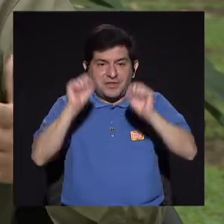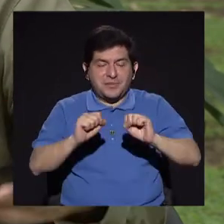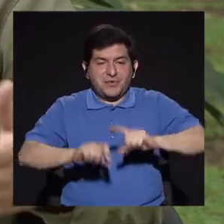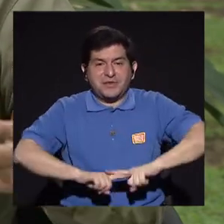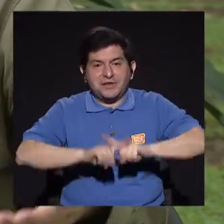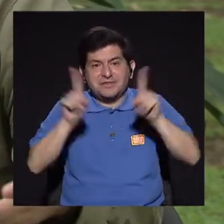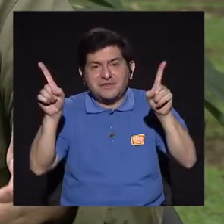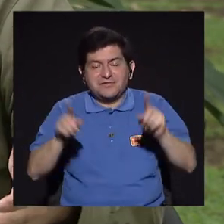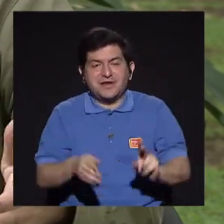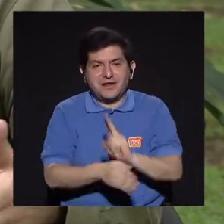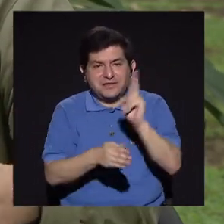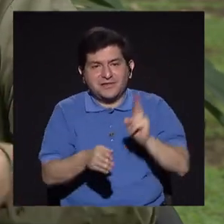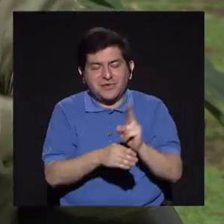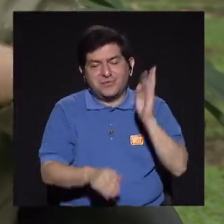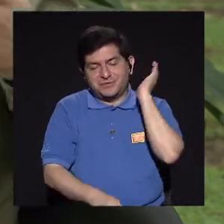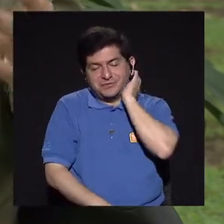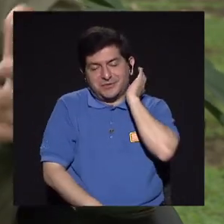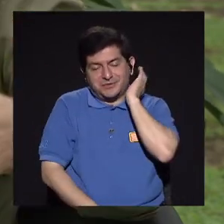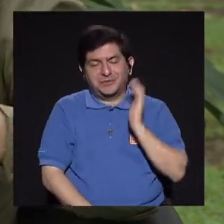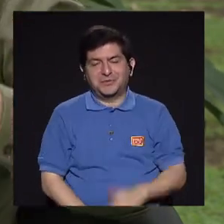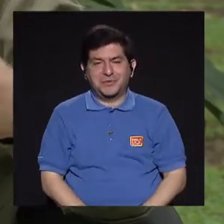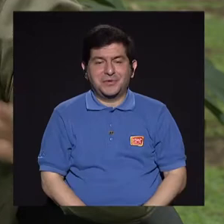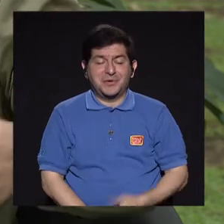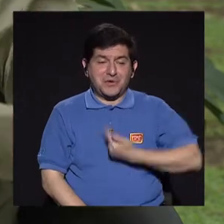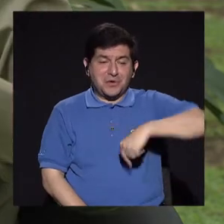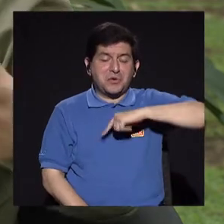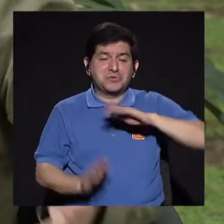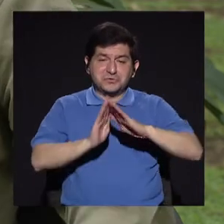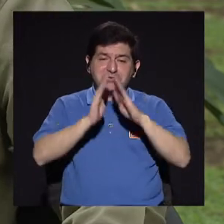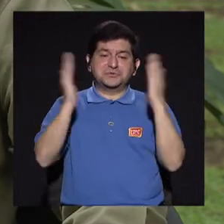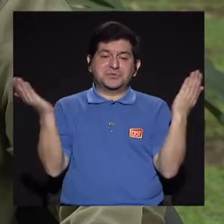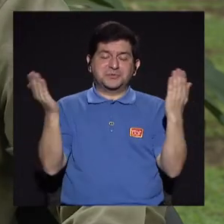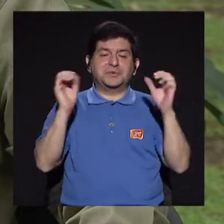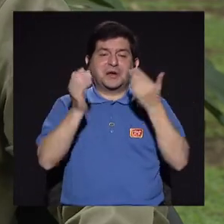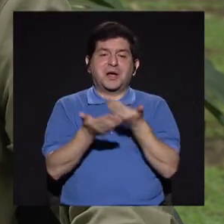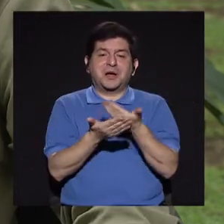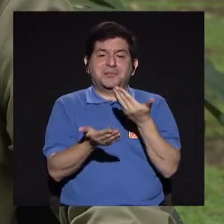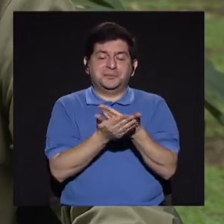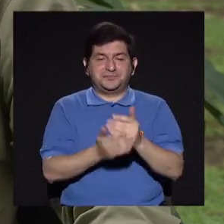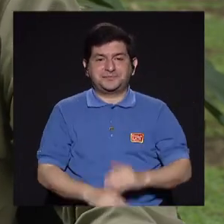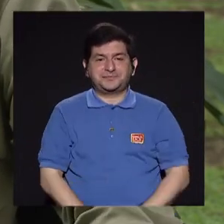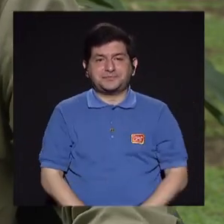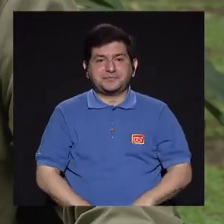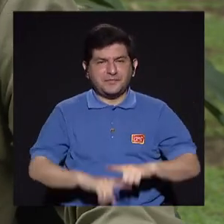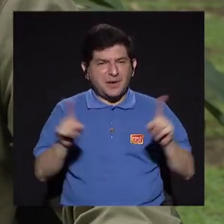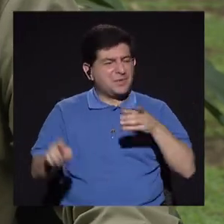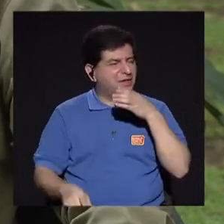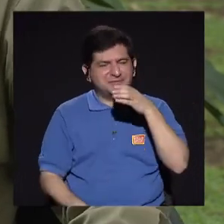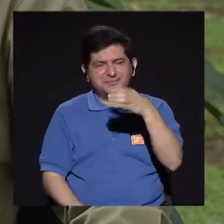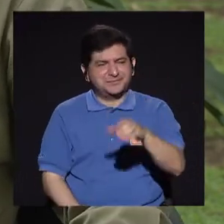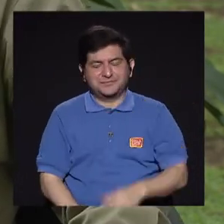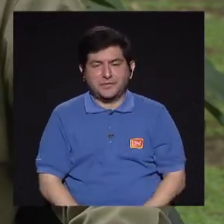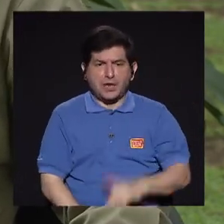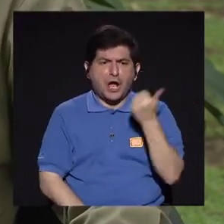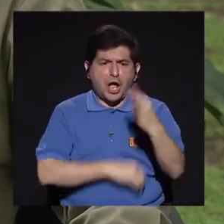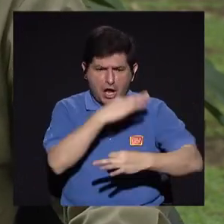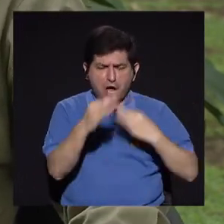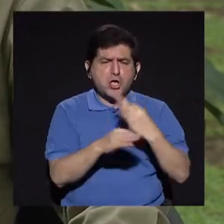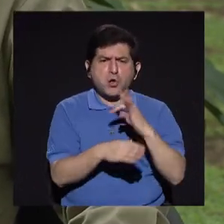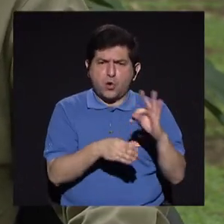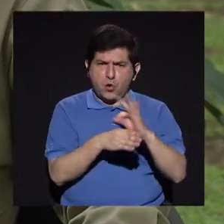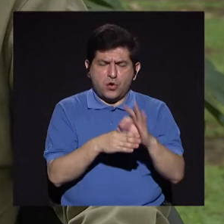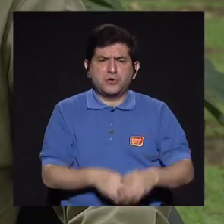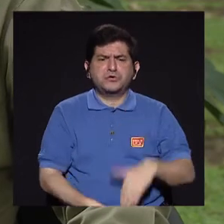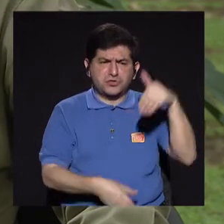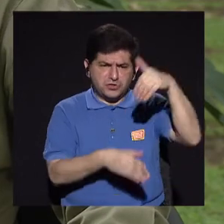que no fuera usando una base alcohólica, pues estaríamos abiertos a hacer la prueba, pero no la recomendamos. De todas formas, hay otros tipos de terapia,